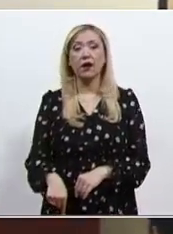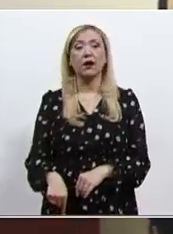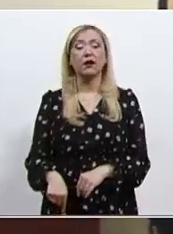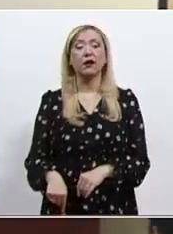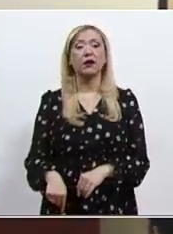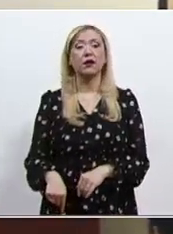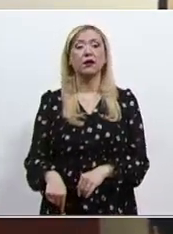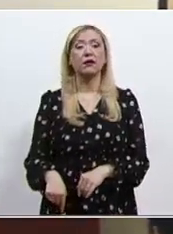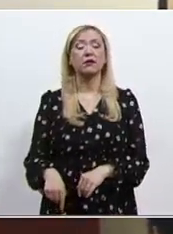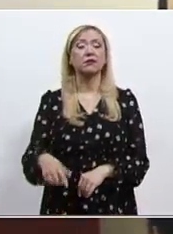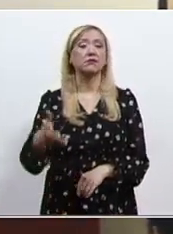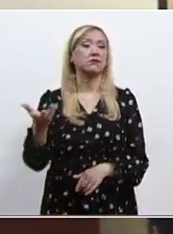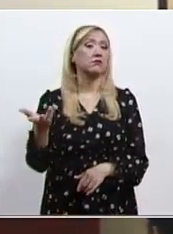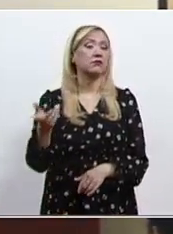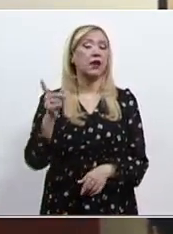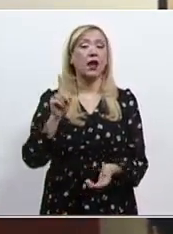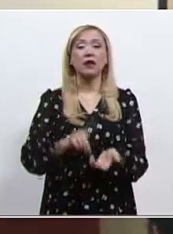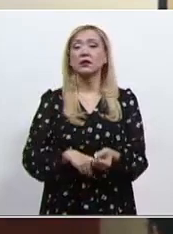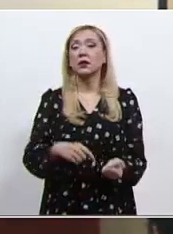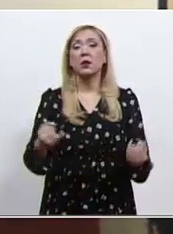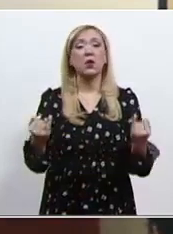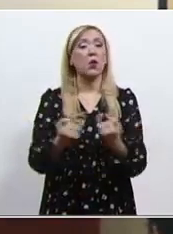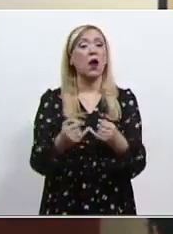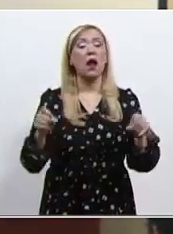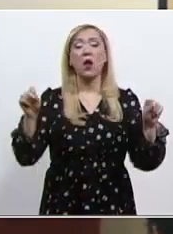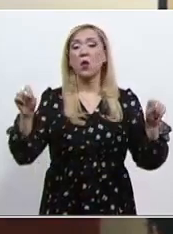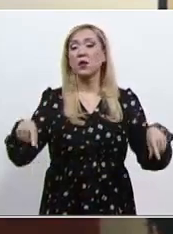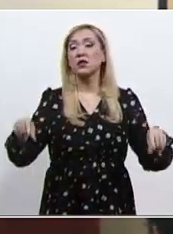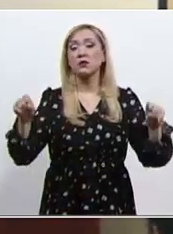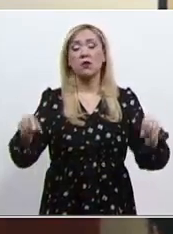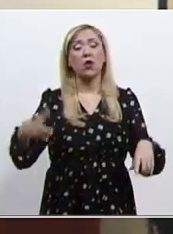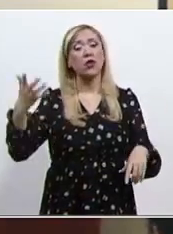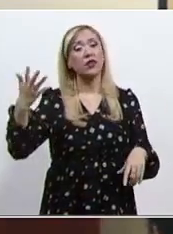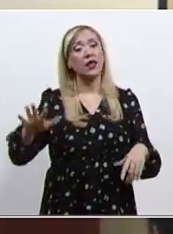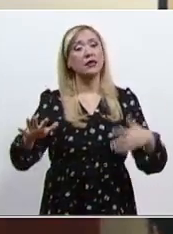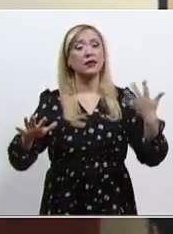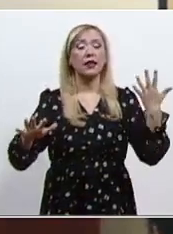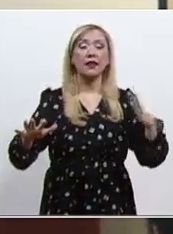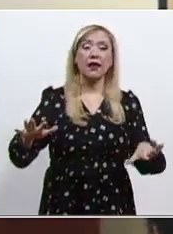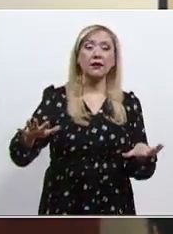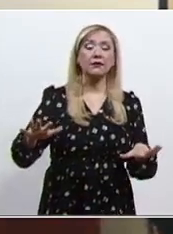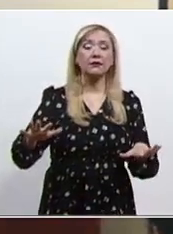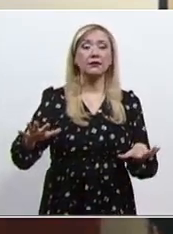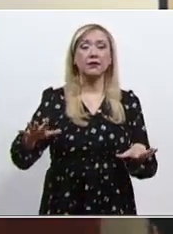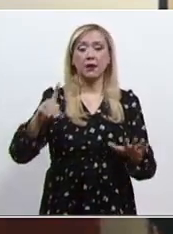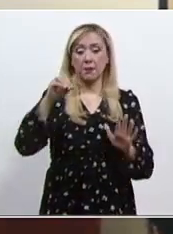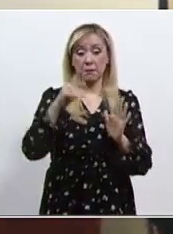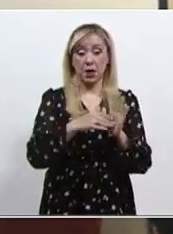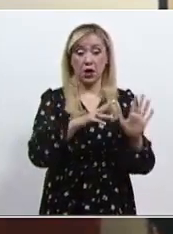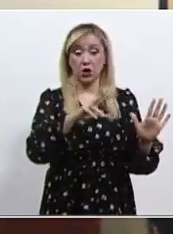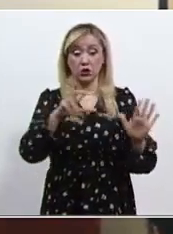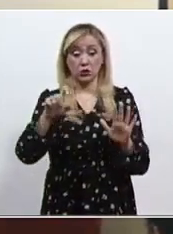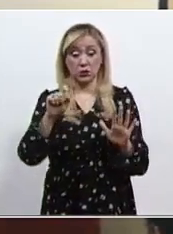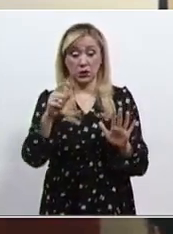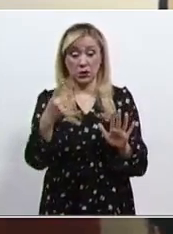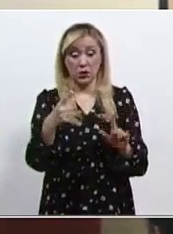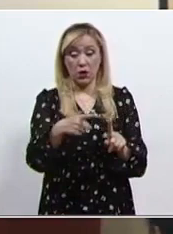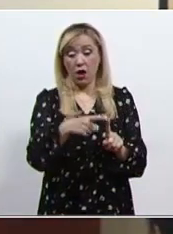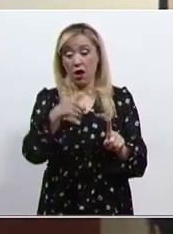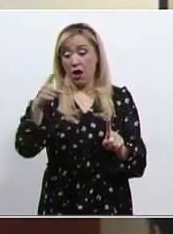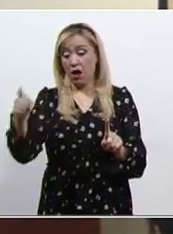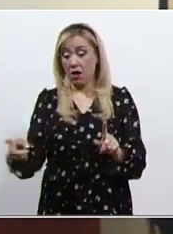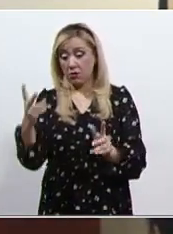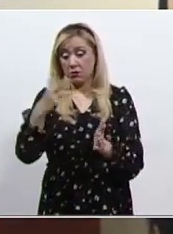que haya el mismo número de gobernadoras que las que habían existido de 1821 a